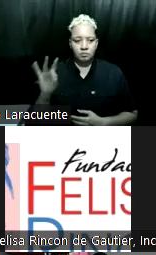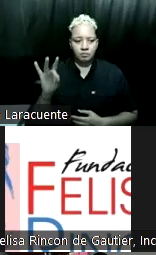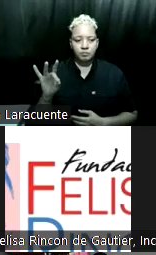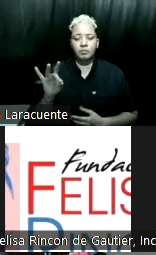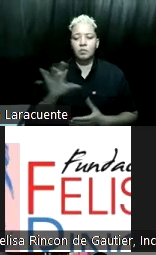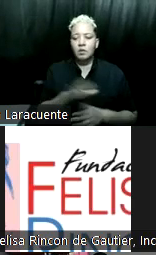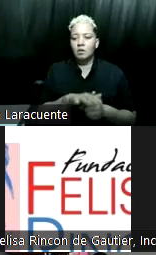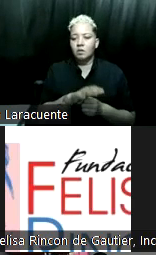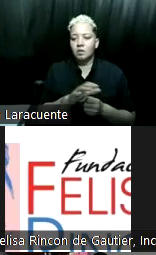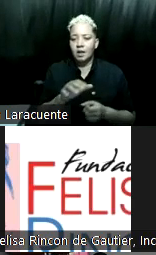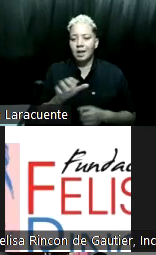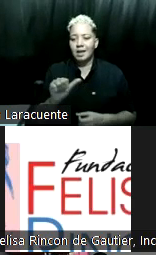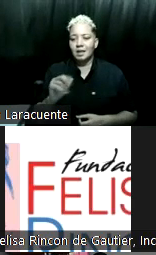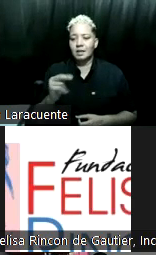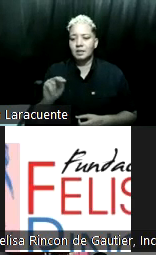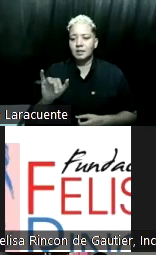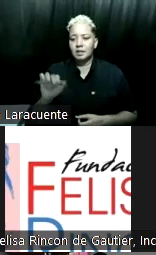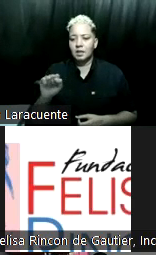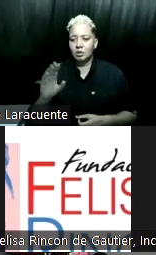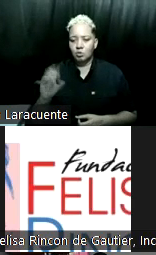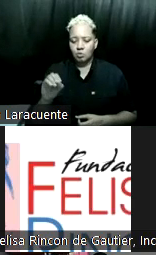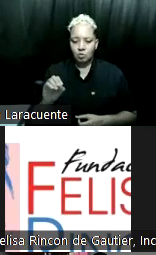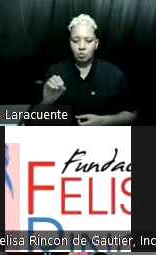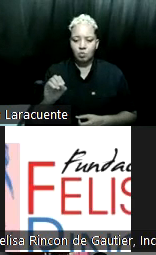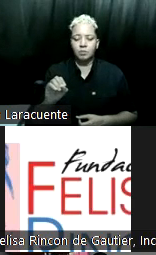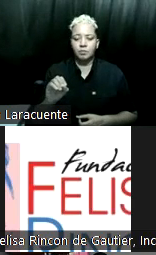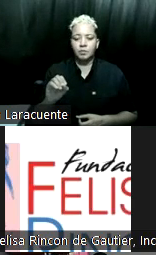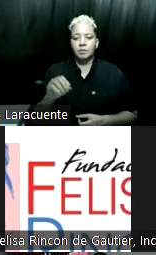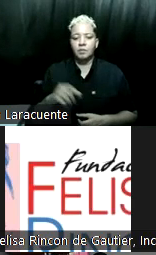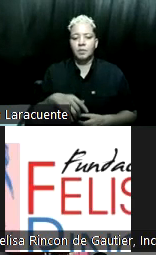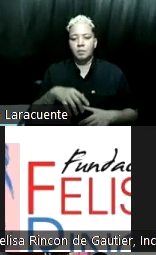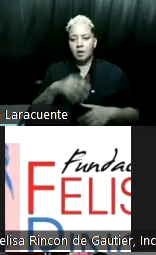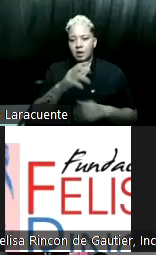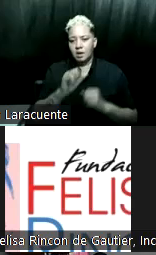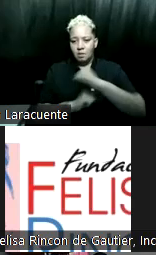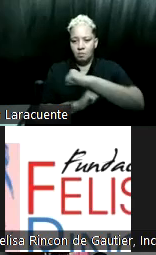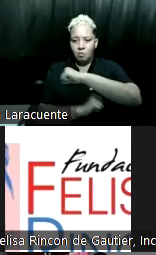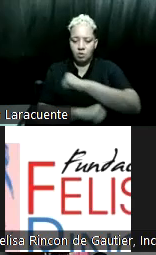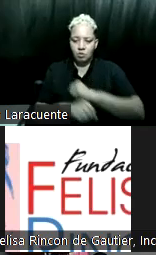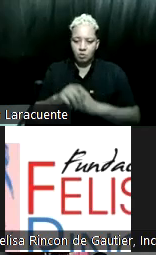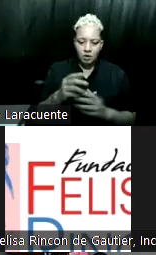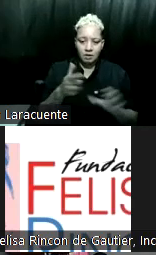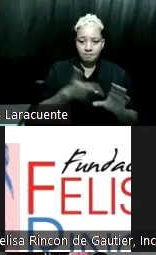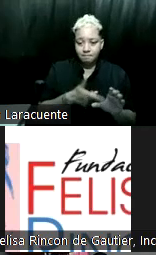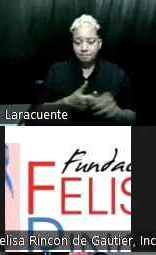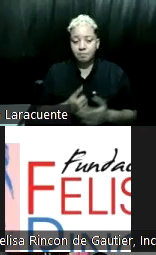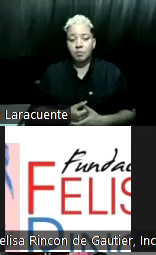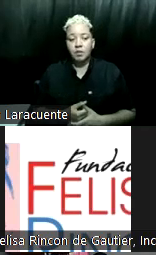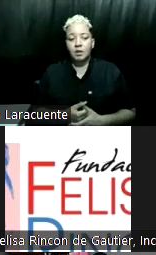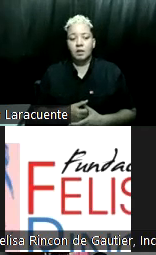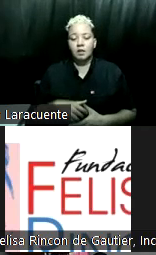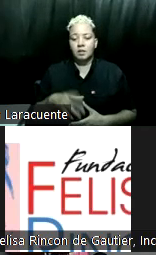la construcción del superpuerto petrolero. La nota ampliaba la información indicando que se encontraba